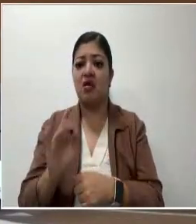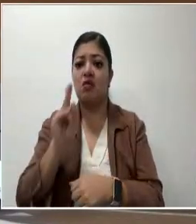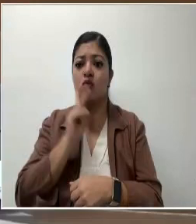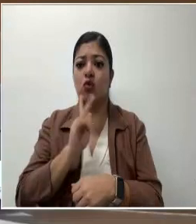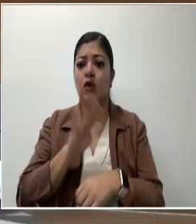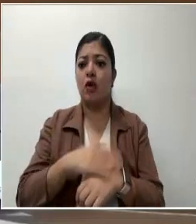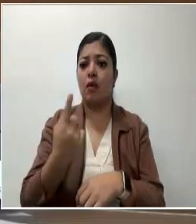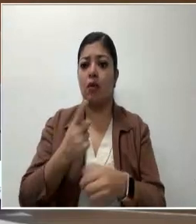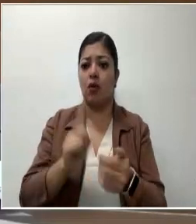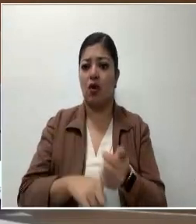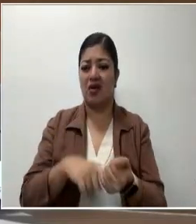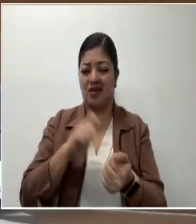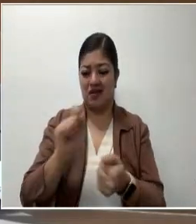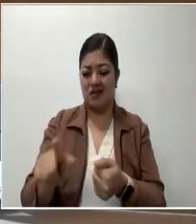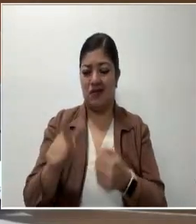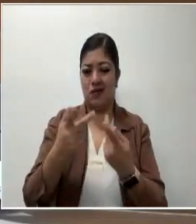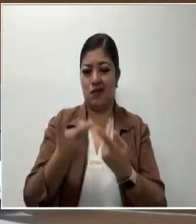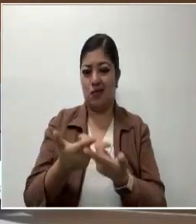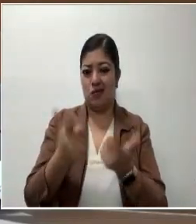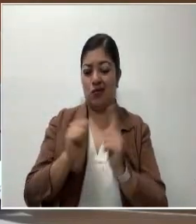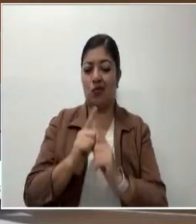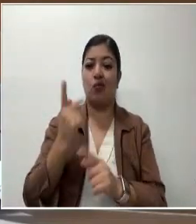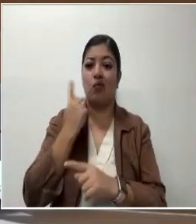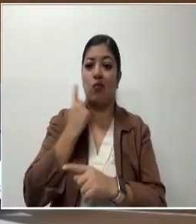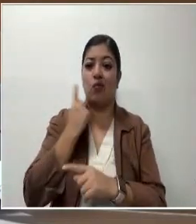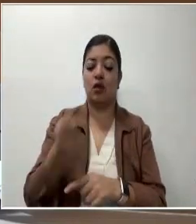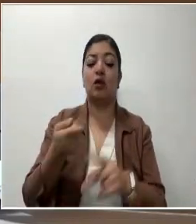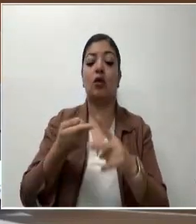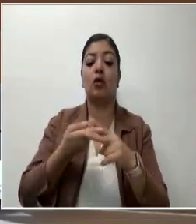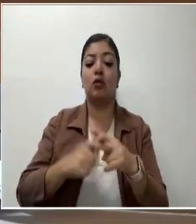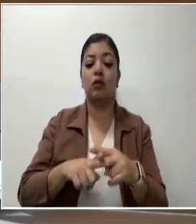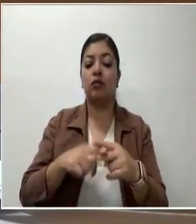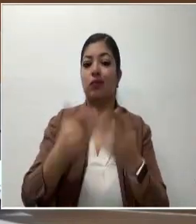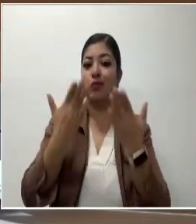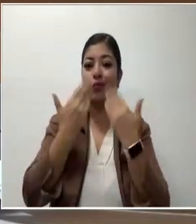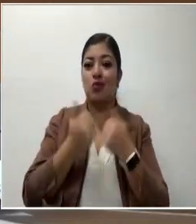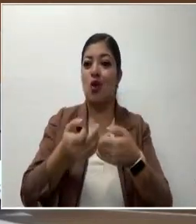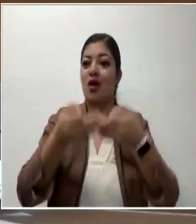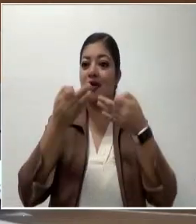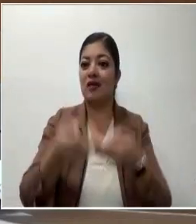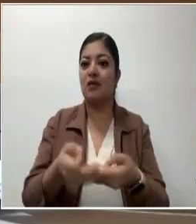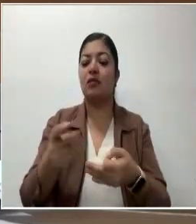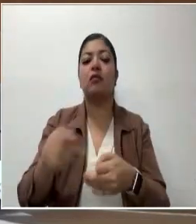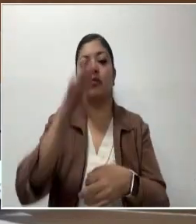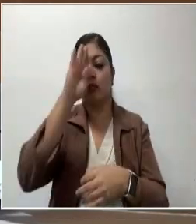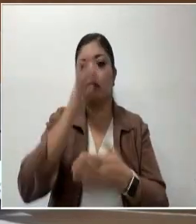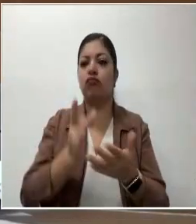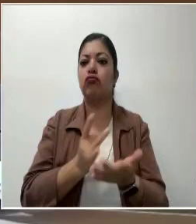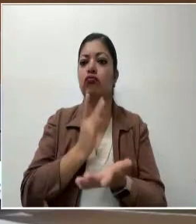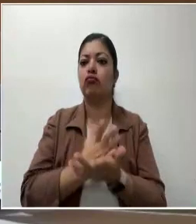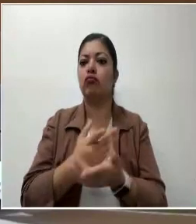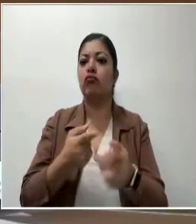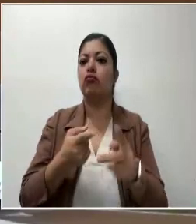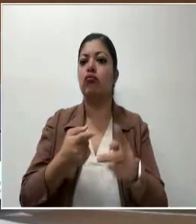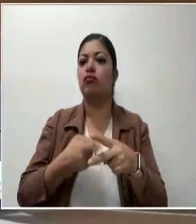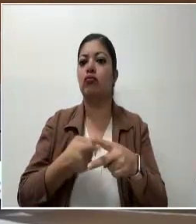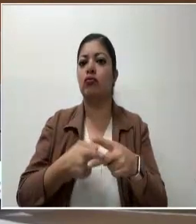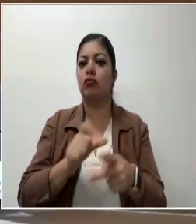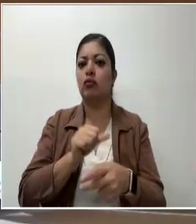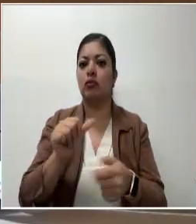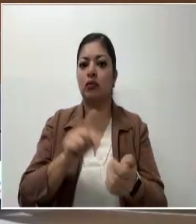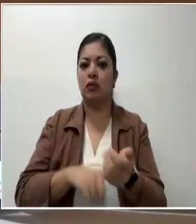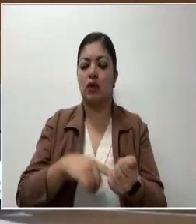partido recurrente parte de una premisa inexacta al estimar con las manifestaciones que realizó y con las